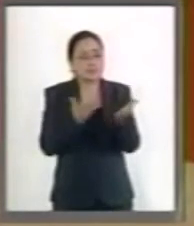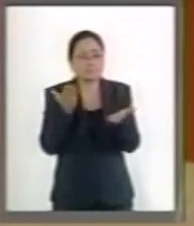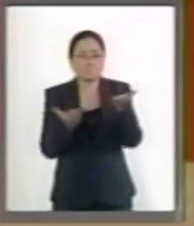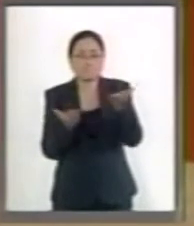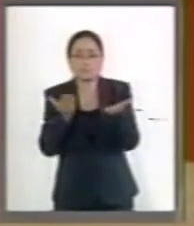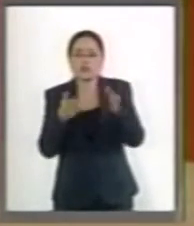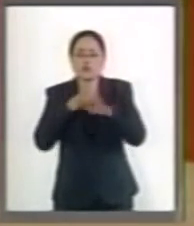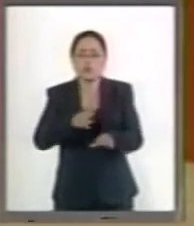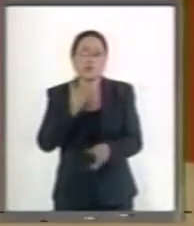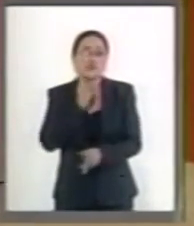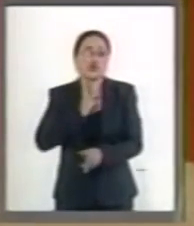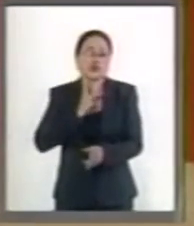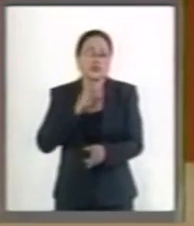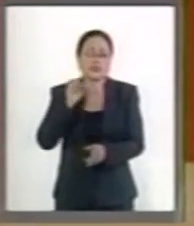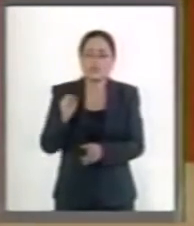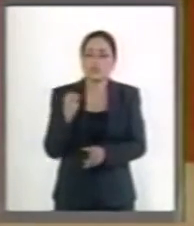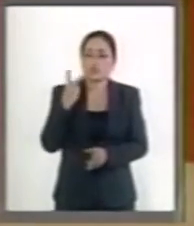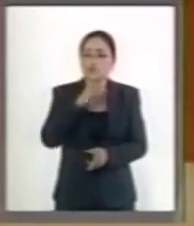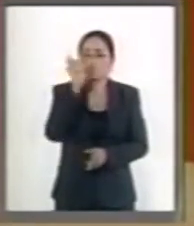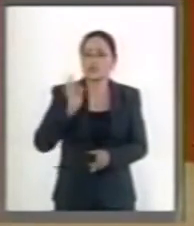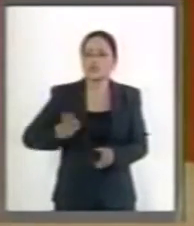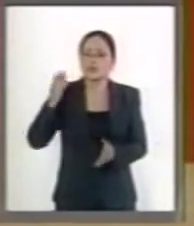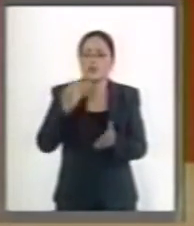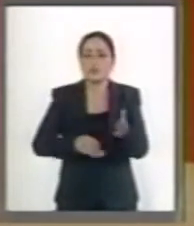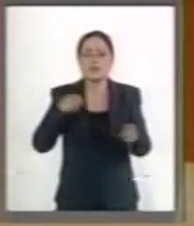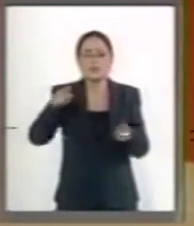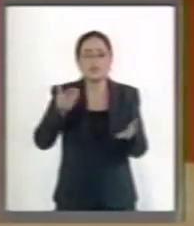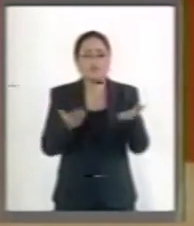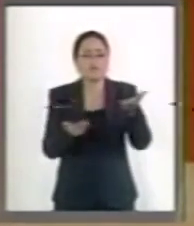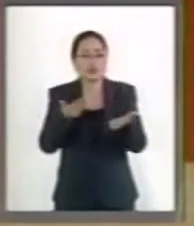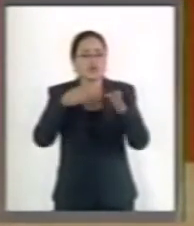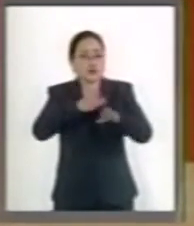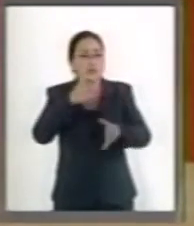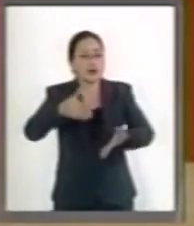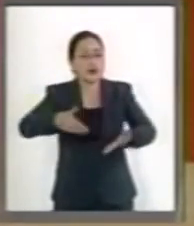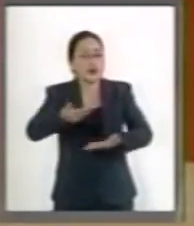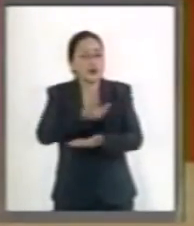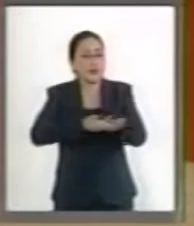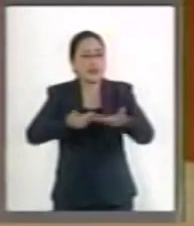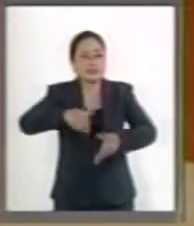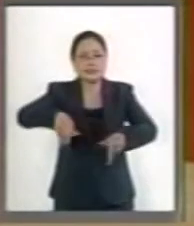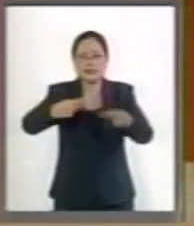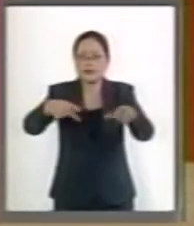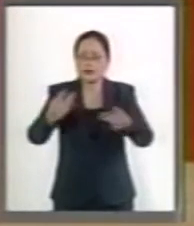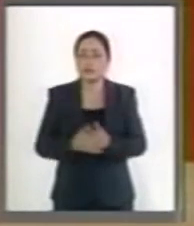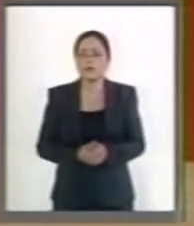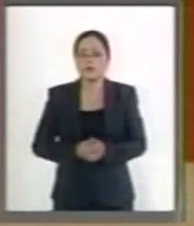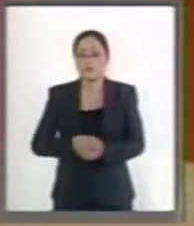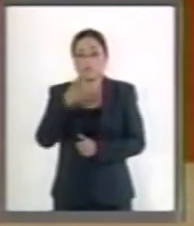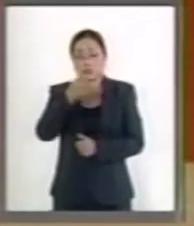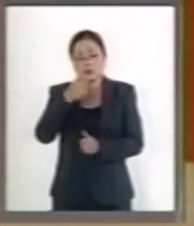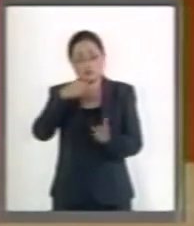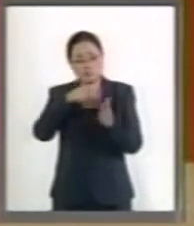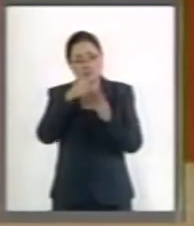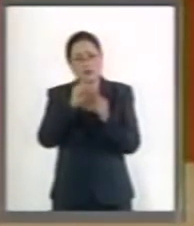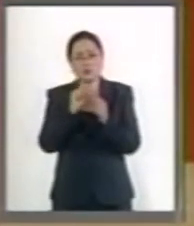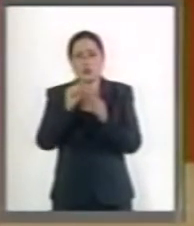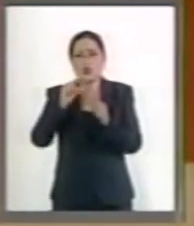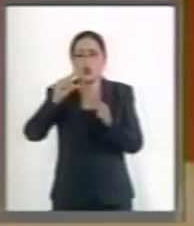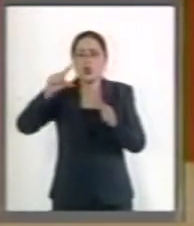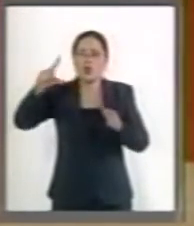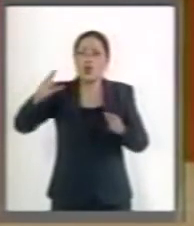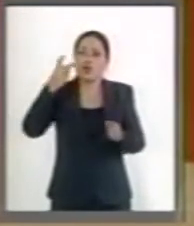petrolera y el 62% del déficit de la balanza comercial. Este déficit creciente está